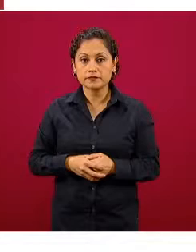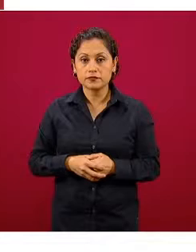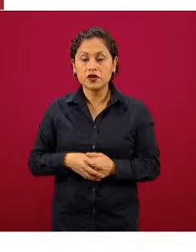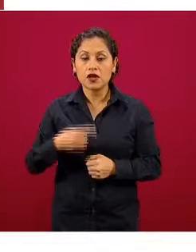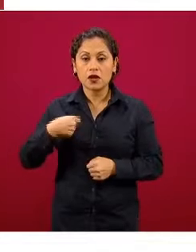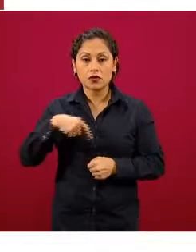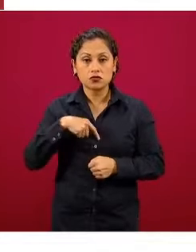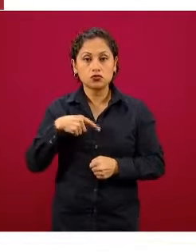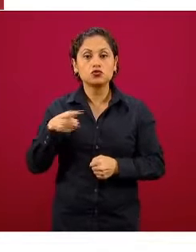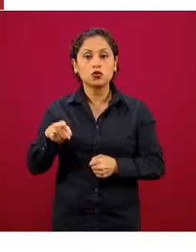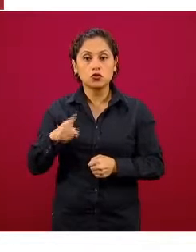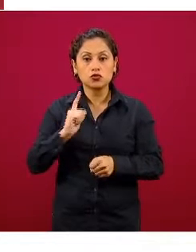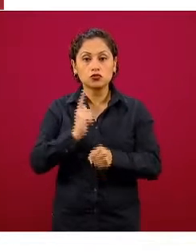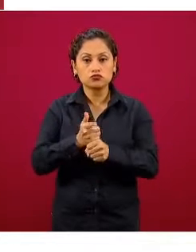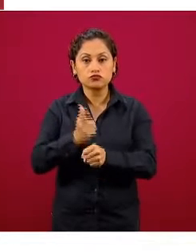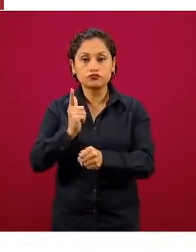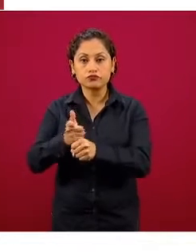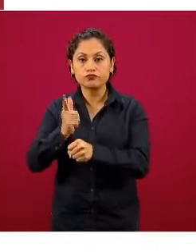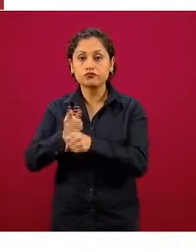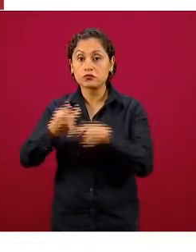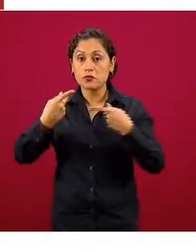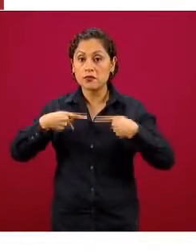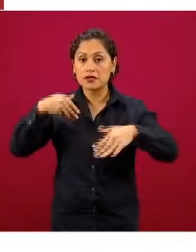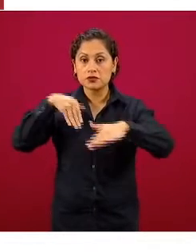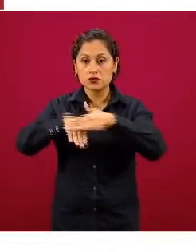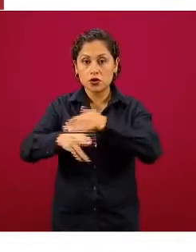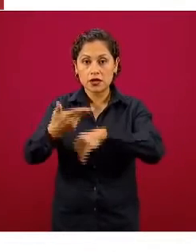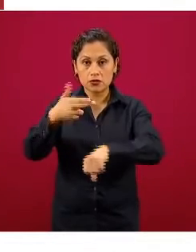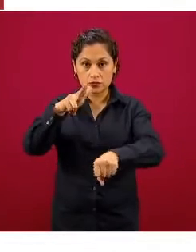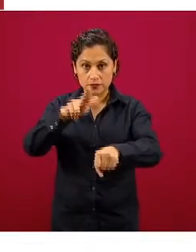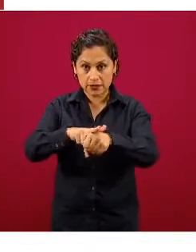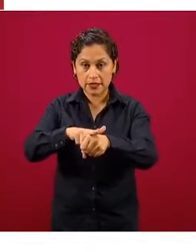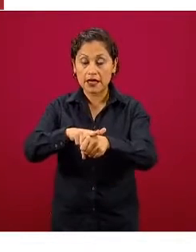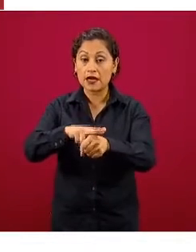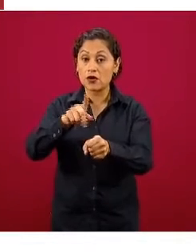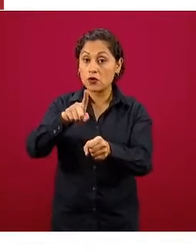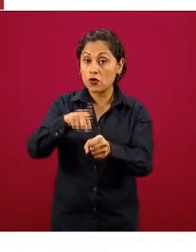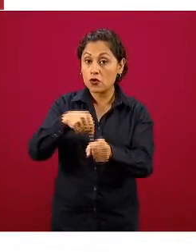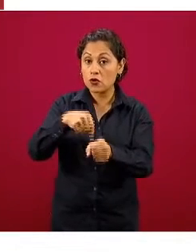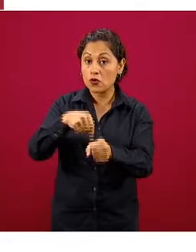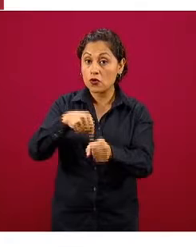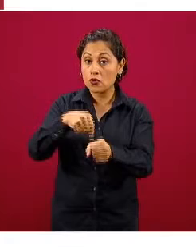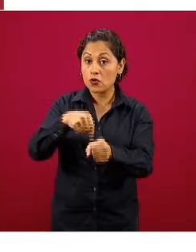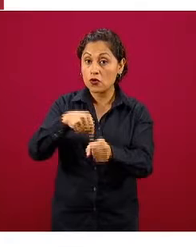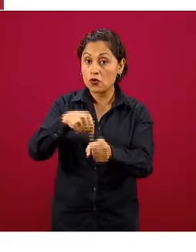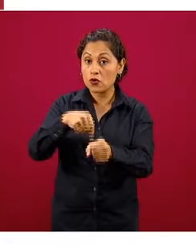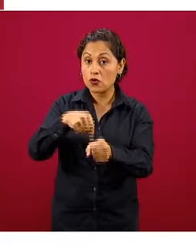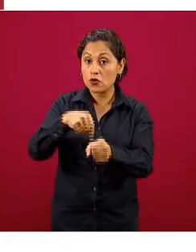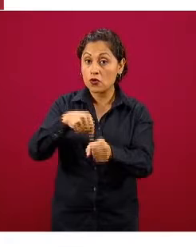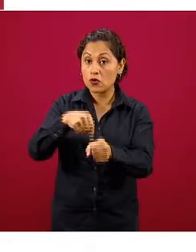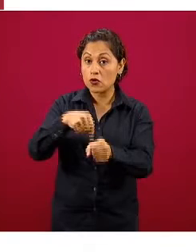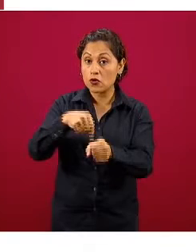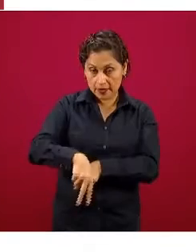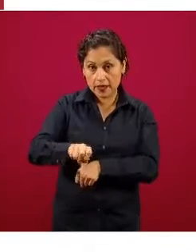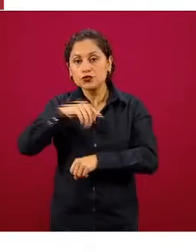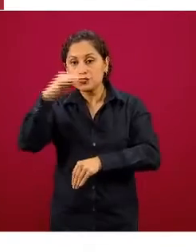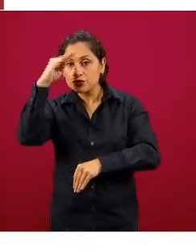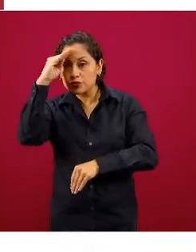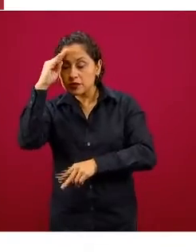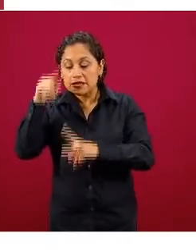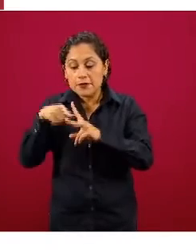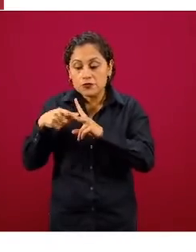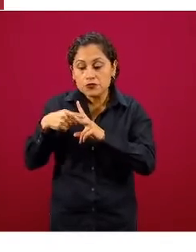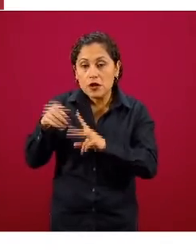observando de personas que están hospitalizadas. El azul son los datos reales y el amarillo es